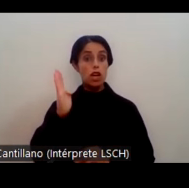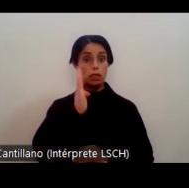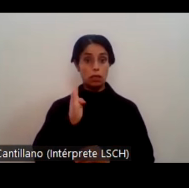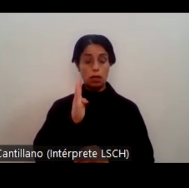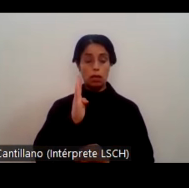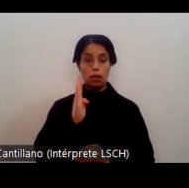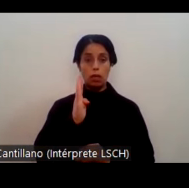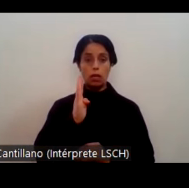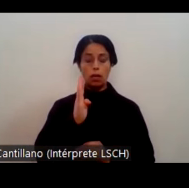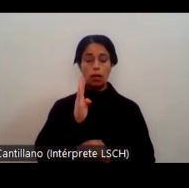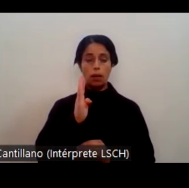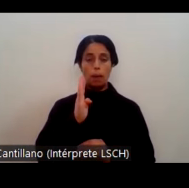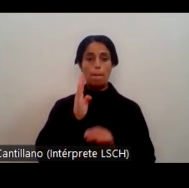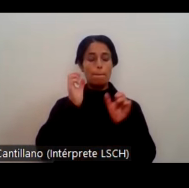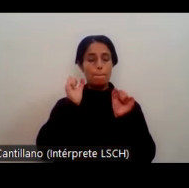nos van a dar